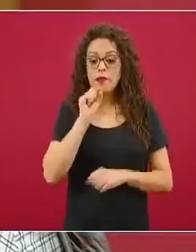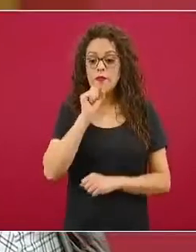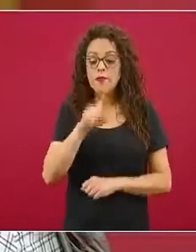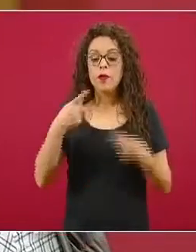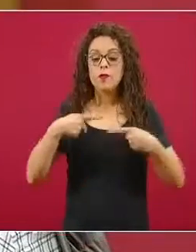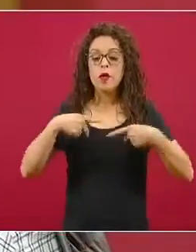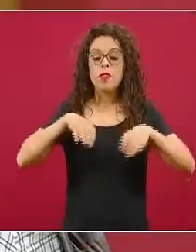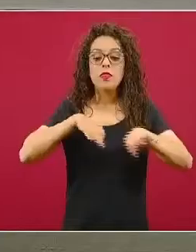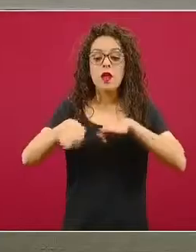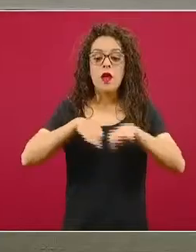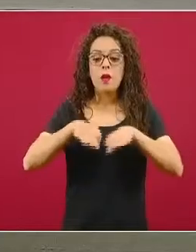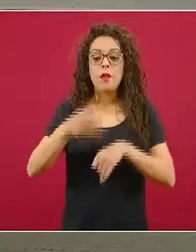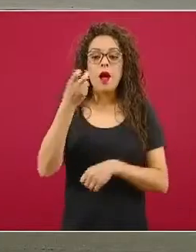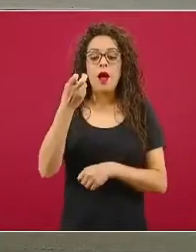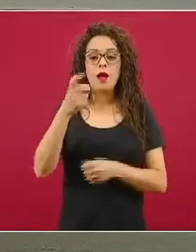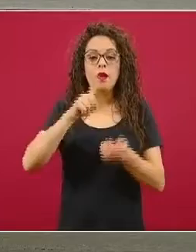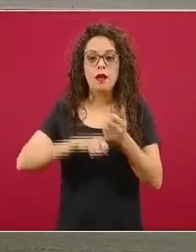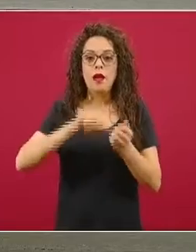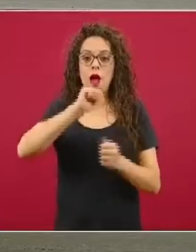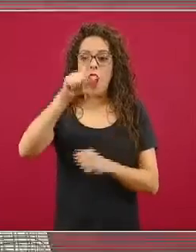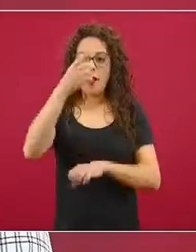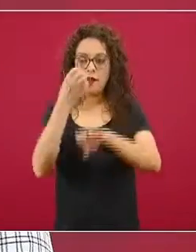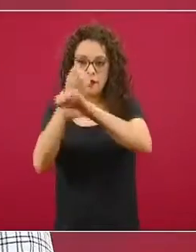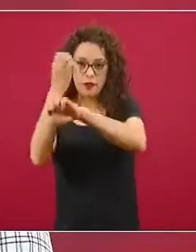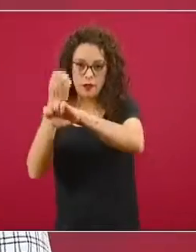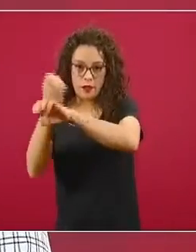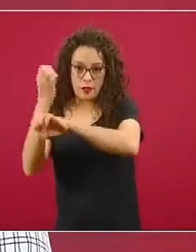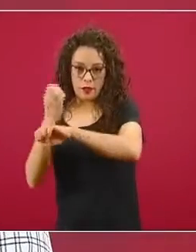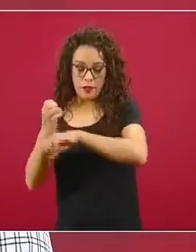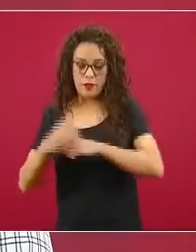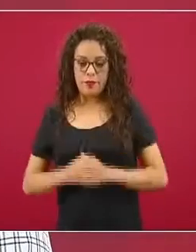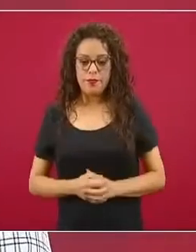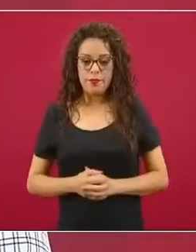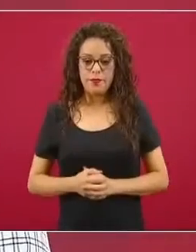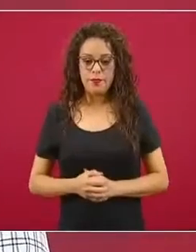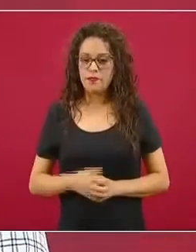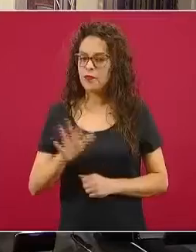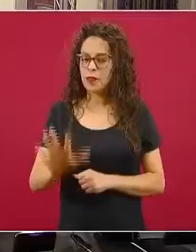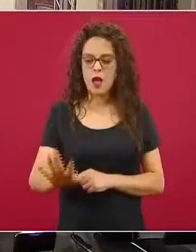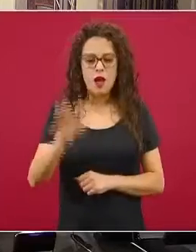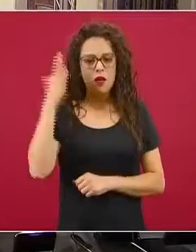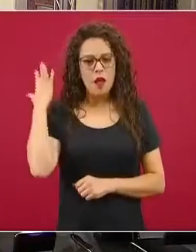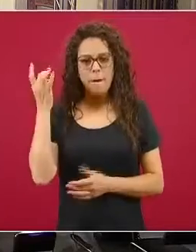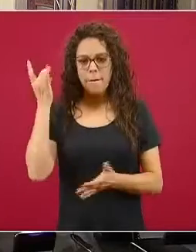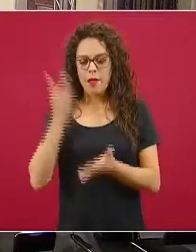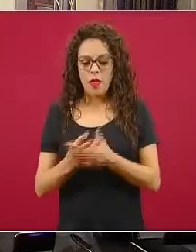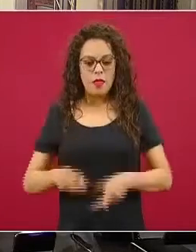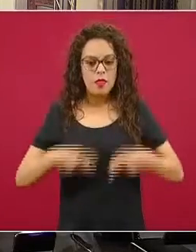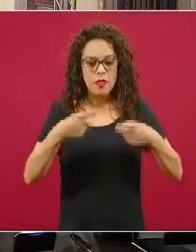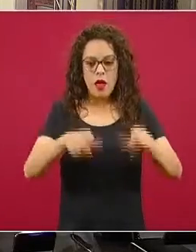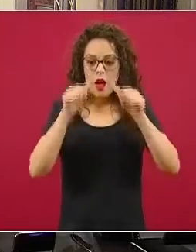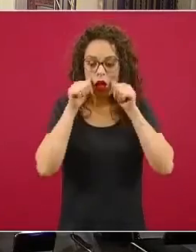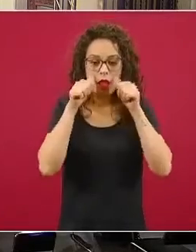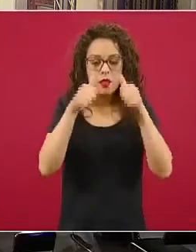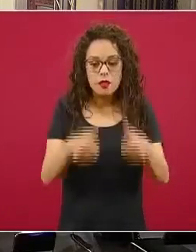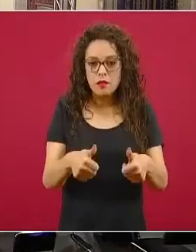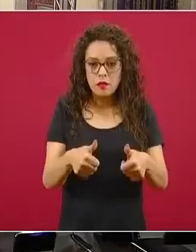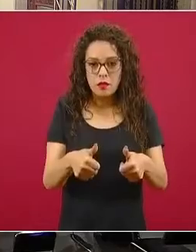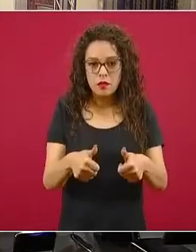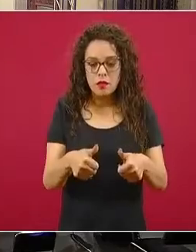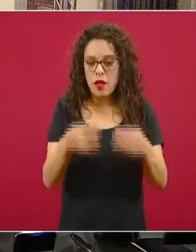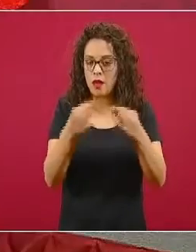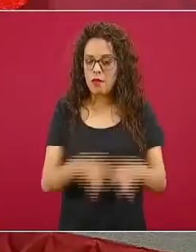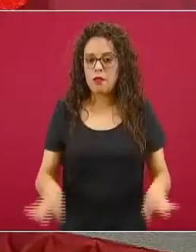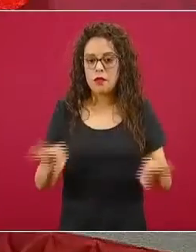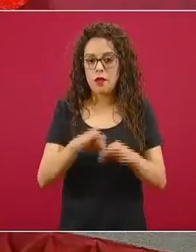que labora en los niveles estatales. Entonces, hay una acción inmediata, se atienden las causas primarias